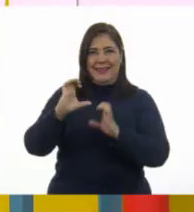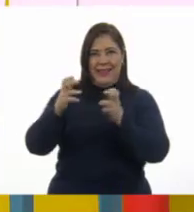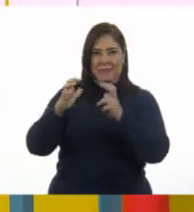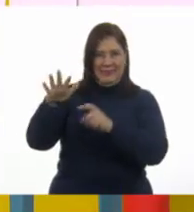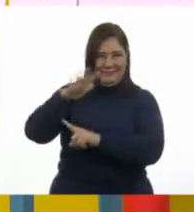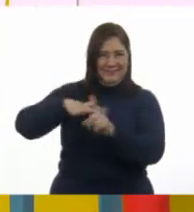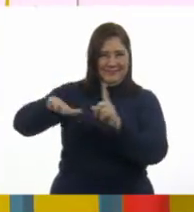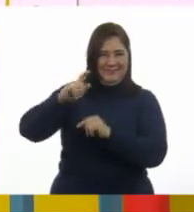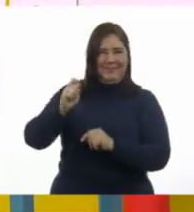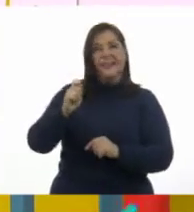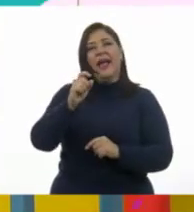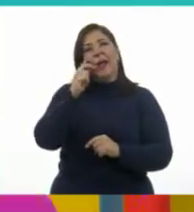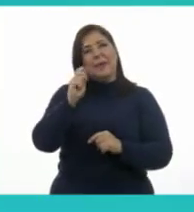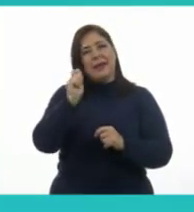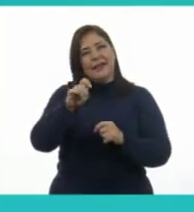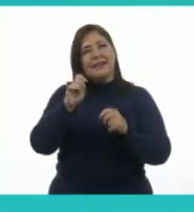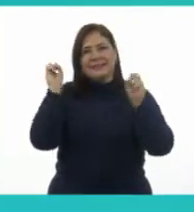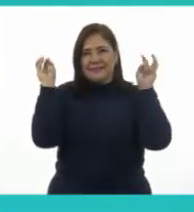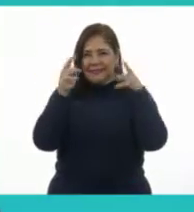Listo? ¡Vamos!